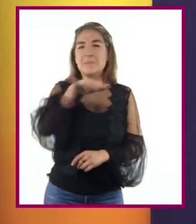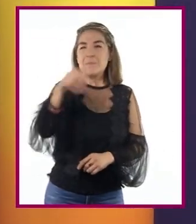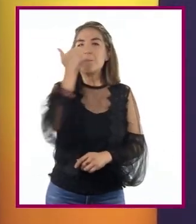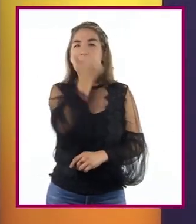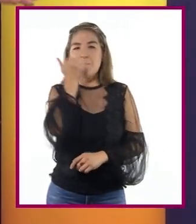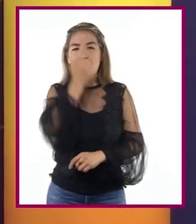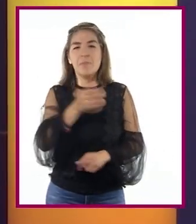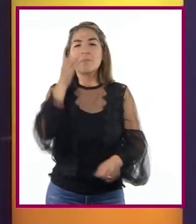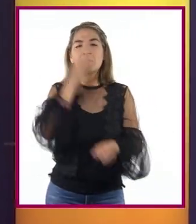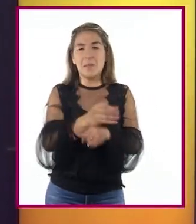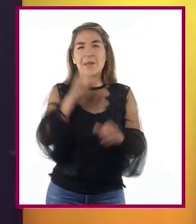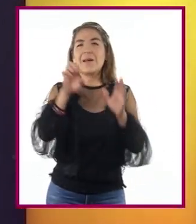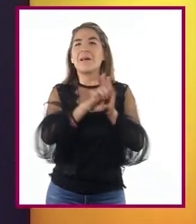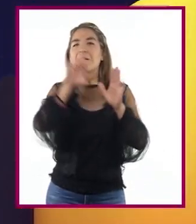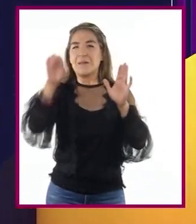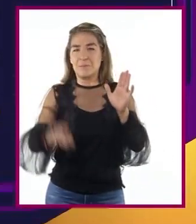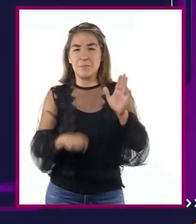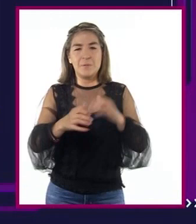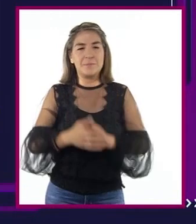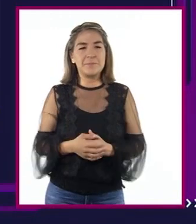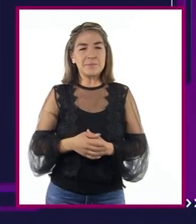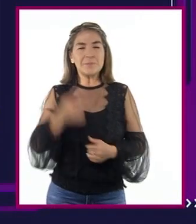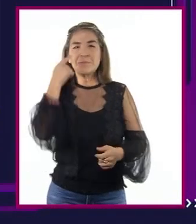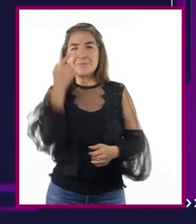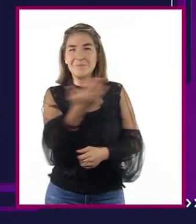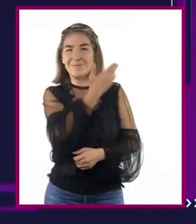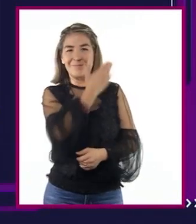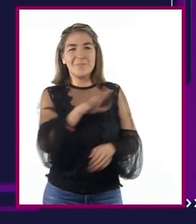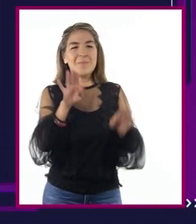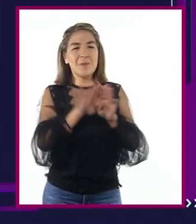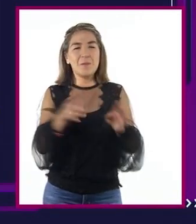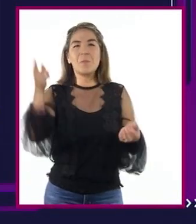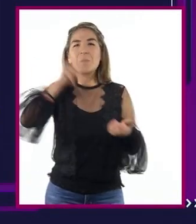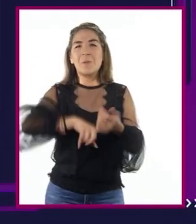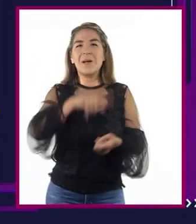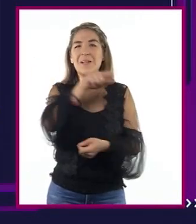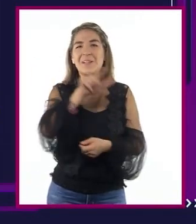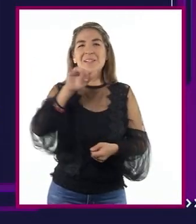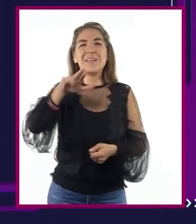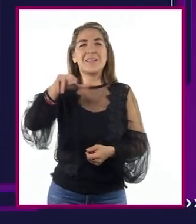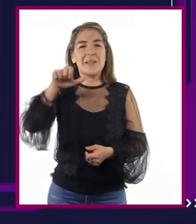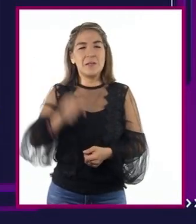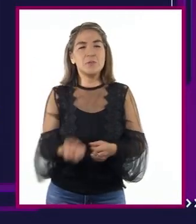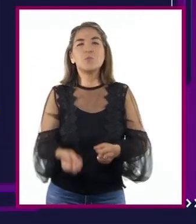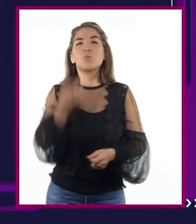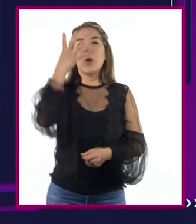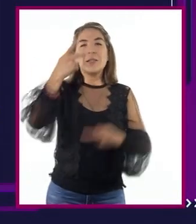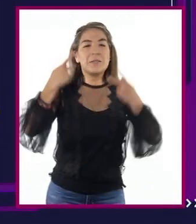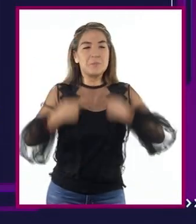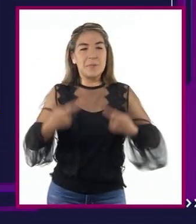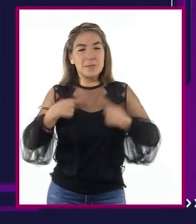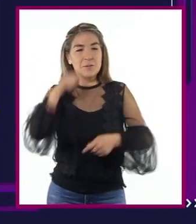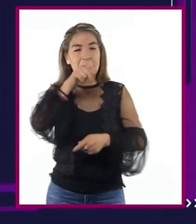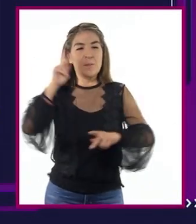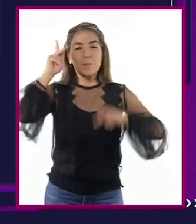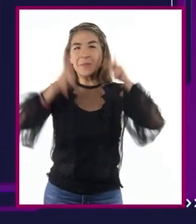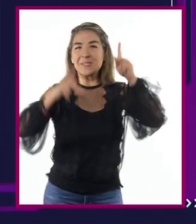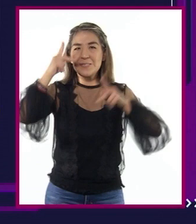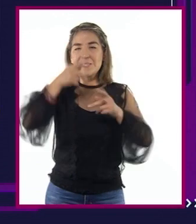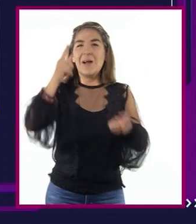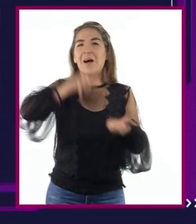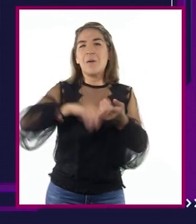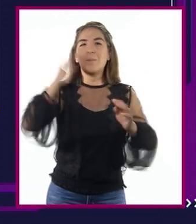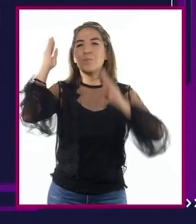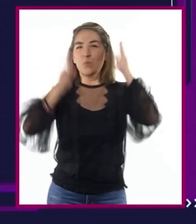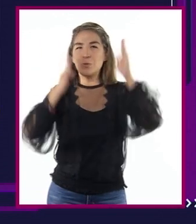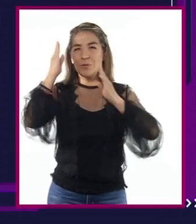alumnos, pasemos al ejemplo. En la gráfica de líneas se muestra el registro de cuántas personas visitaron el museo de una